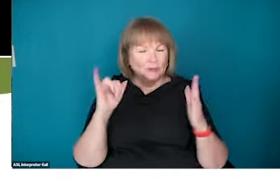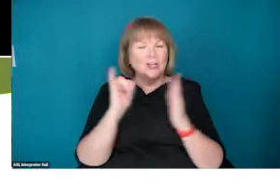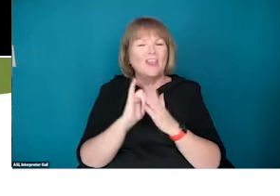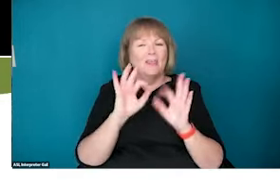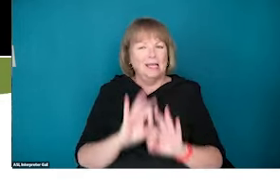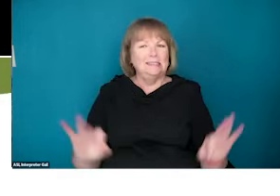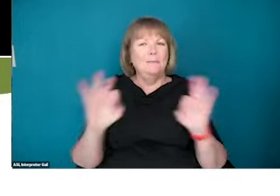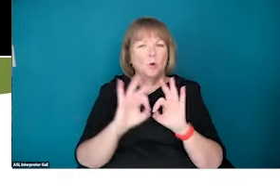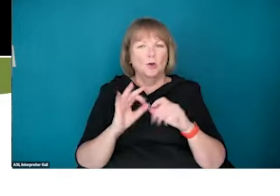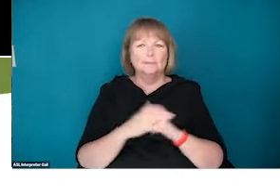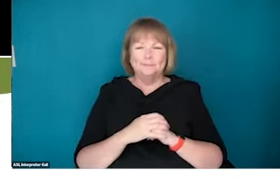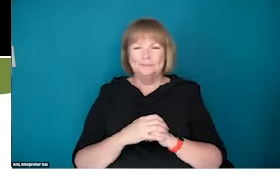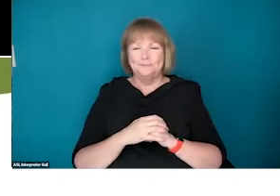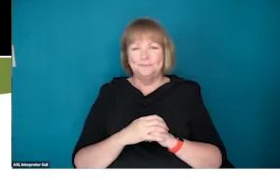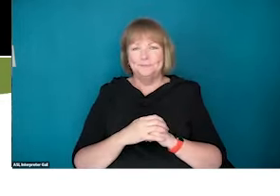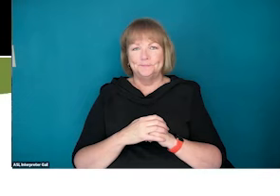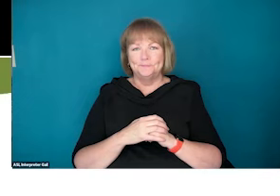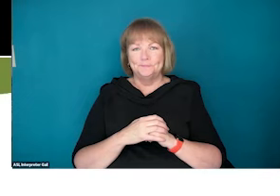¿Qué piensan ustedes?